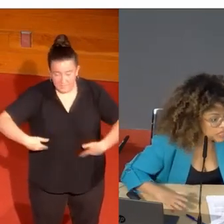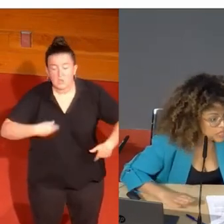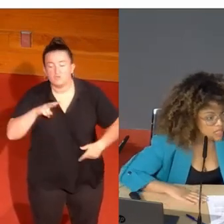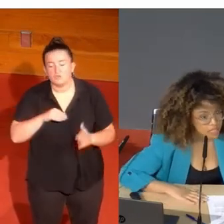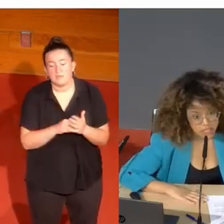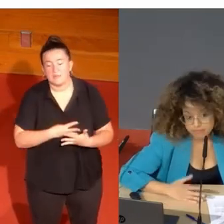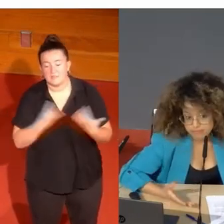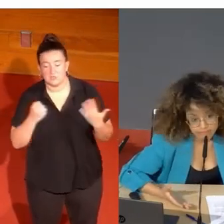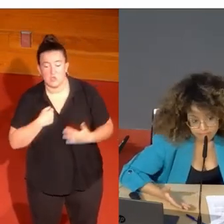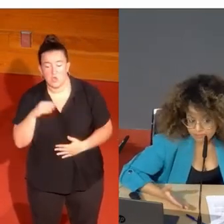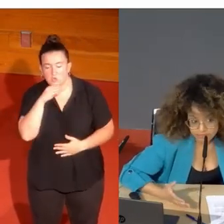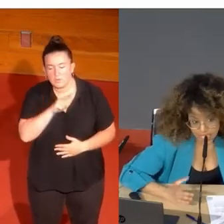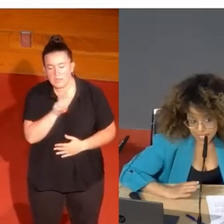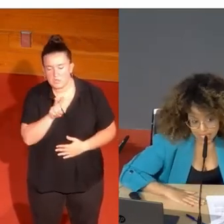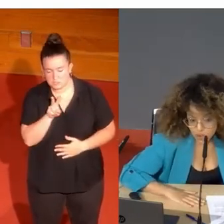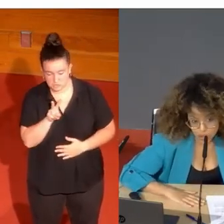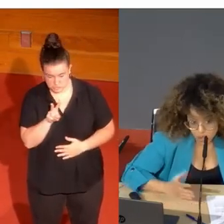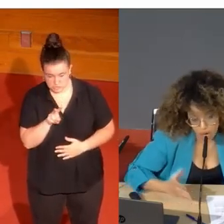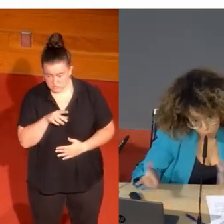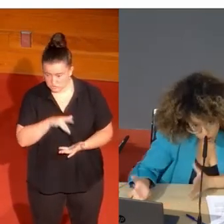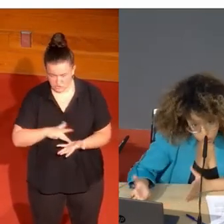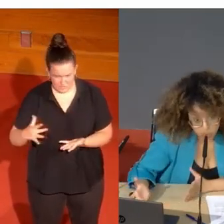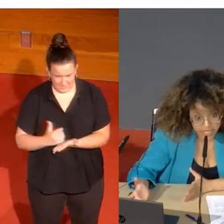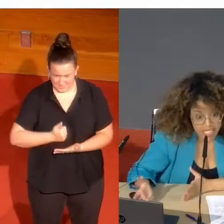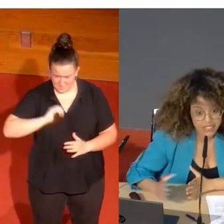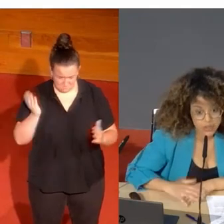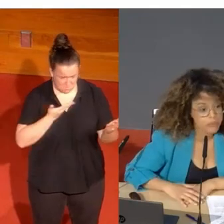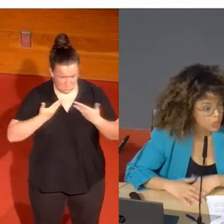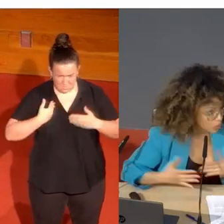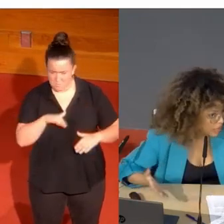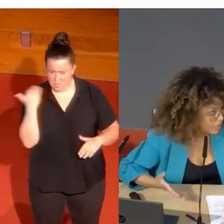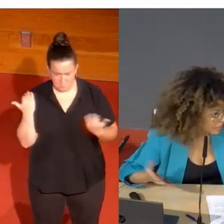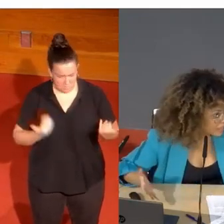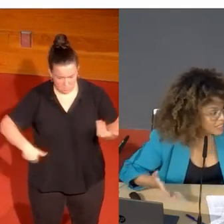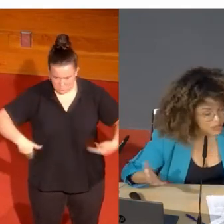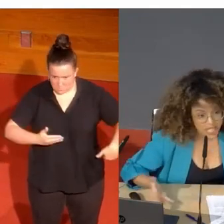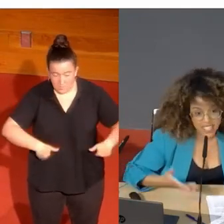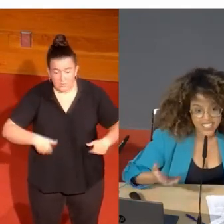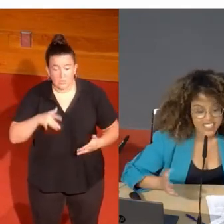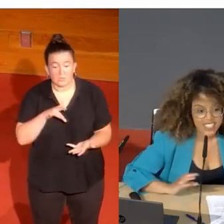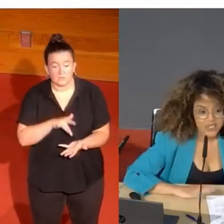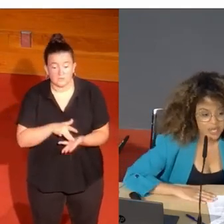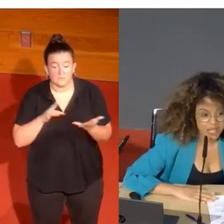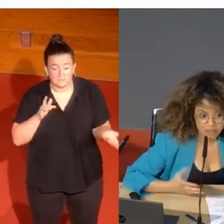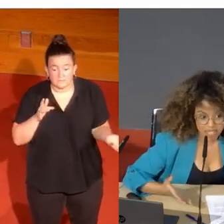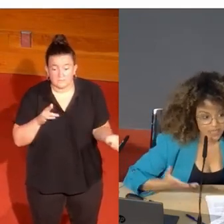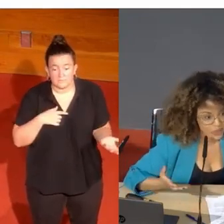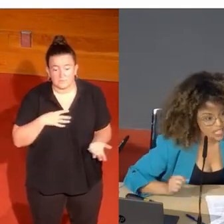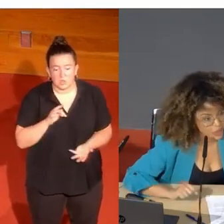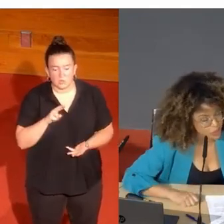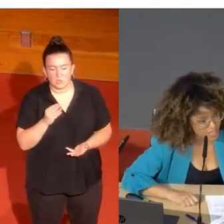desde entonces HM eh es ha ocurrido en Turquía pero con la con la con el